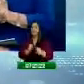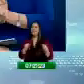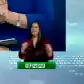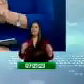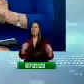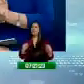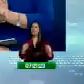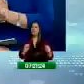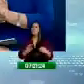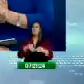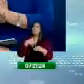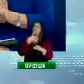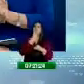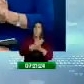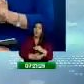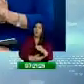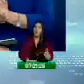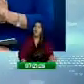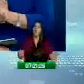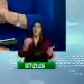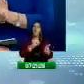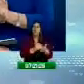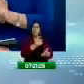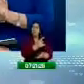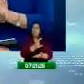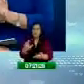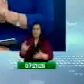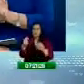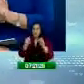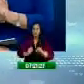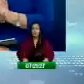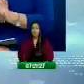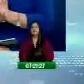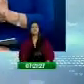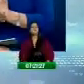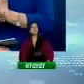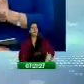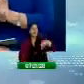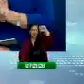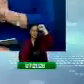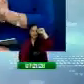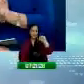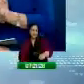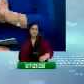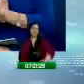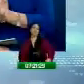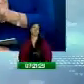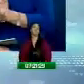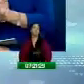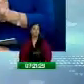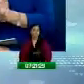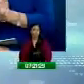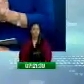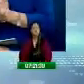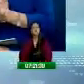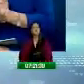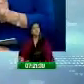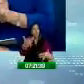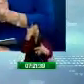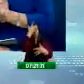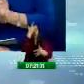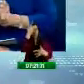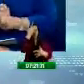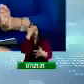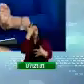La evidencia clínica está determinando eso, que una persona que ya sale del problema del coronavirus